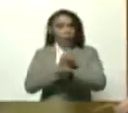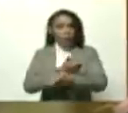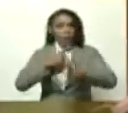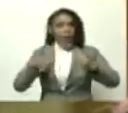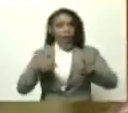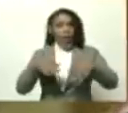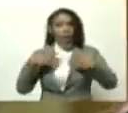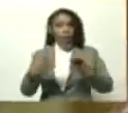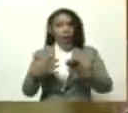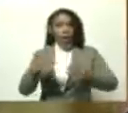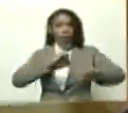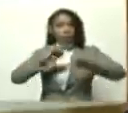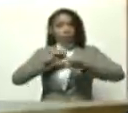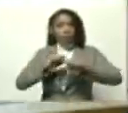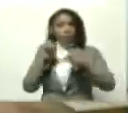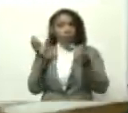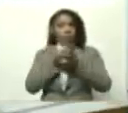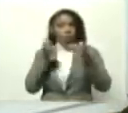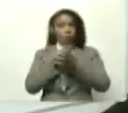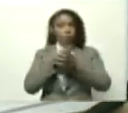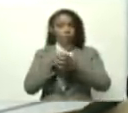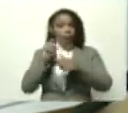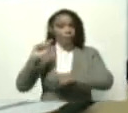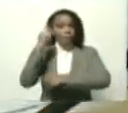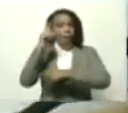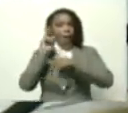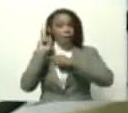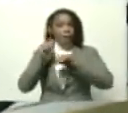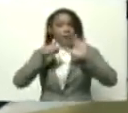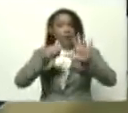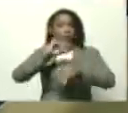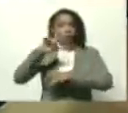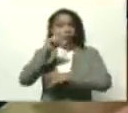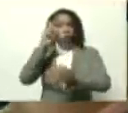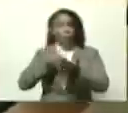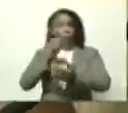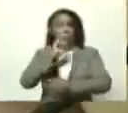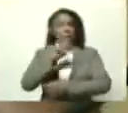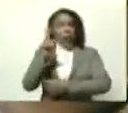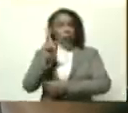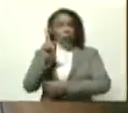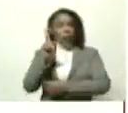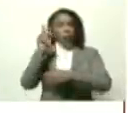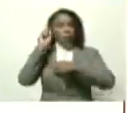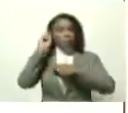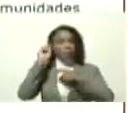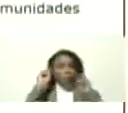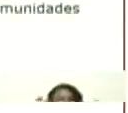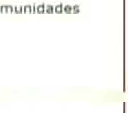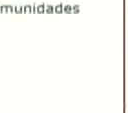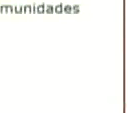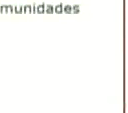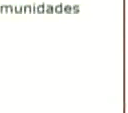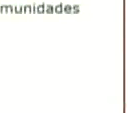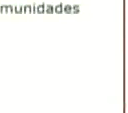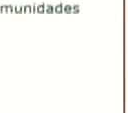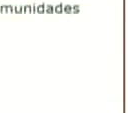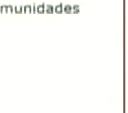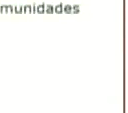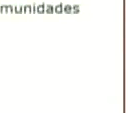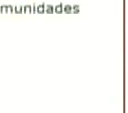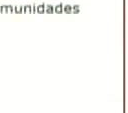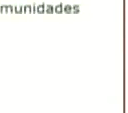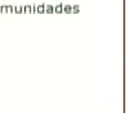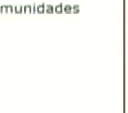de la acción de estas bandas delictuales. La primera de ellas, el 6 de julio del 2021, la llamada Operación La India en La Vega, para liberar la parroquia La